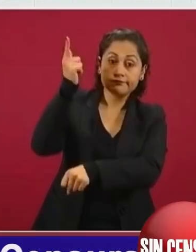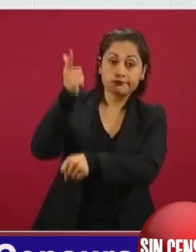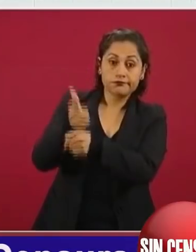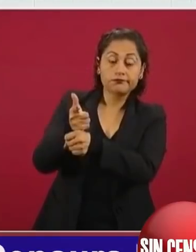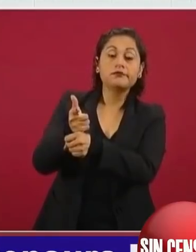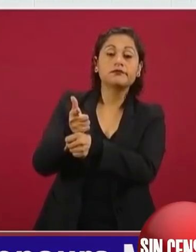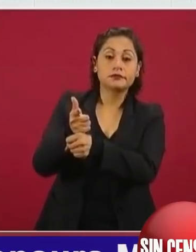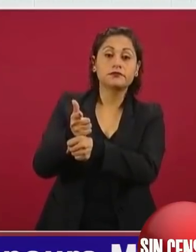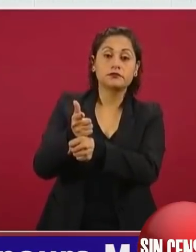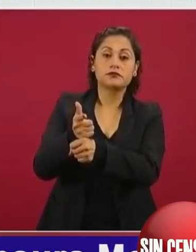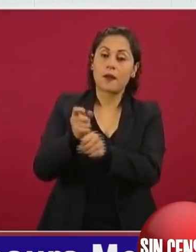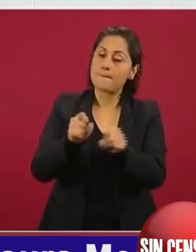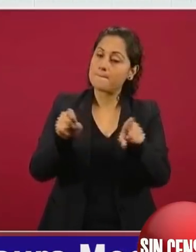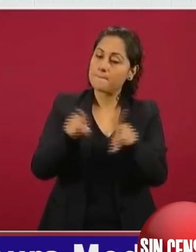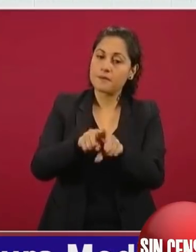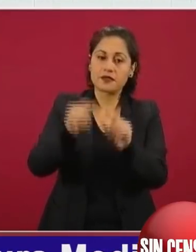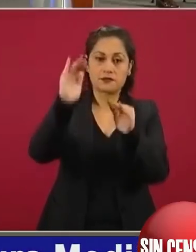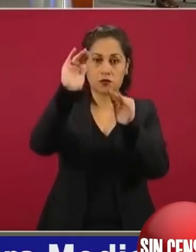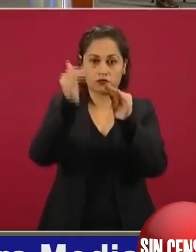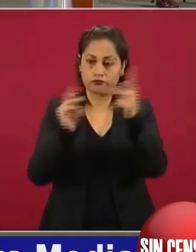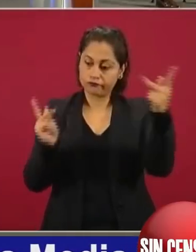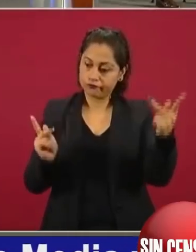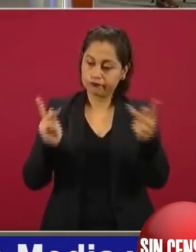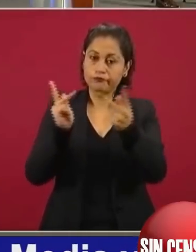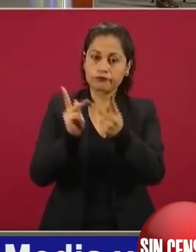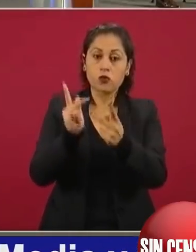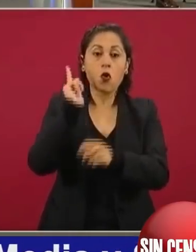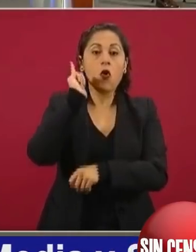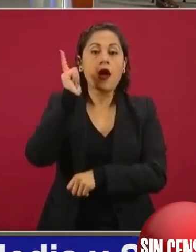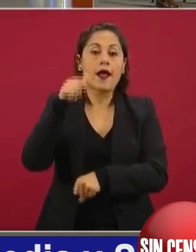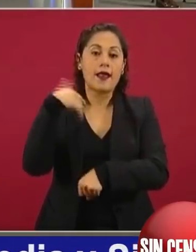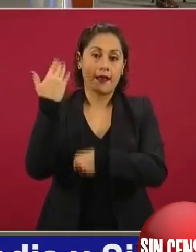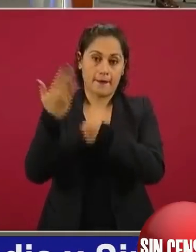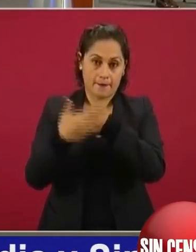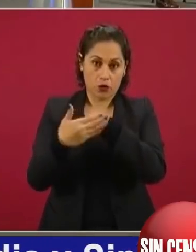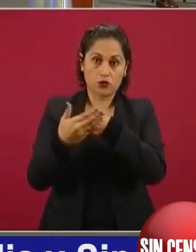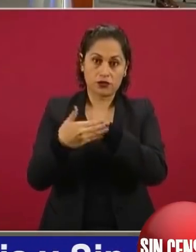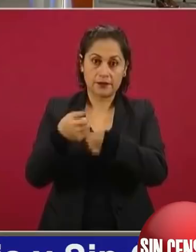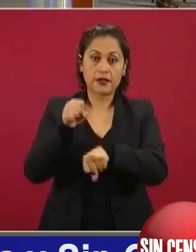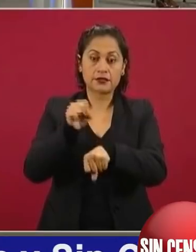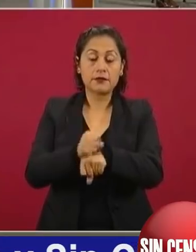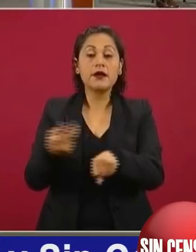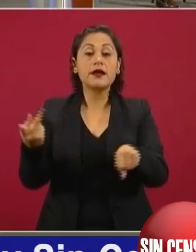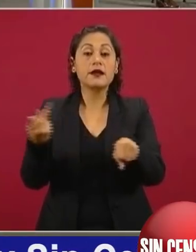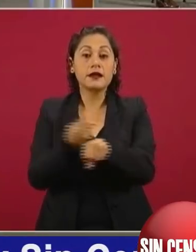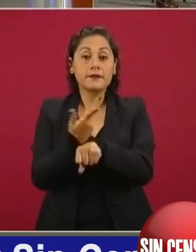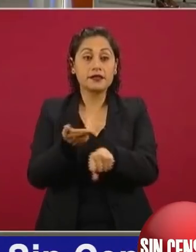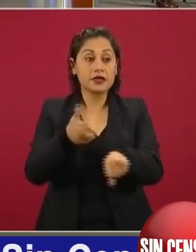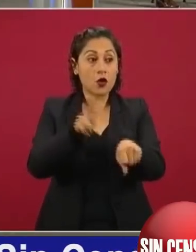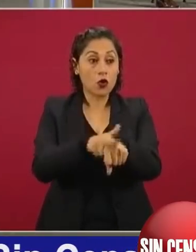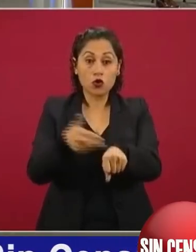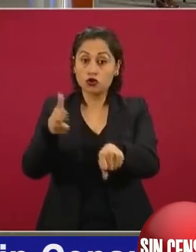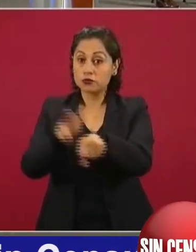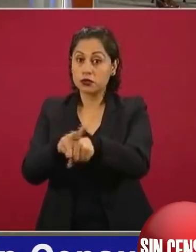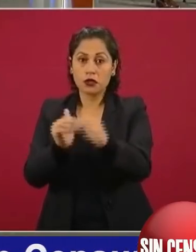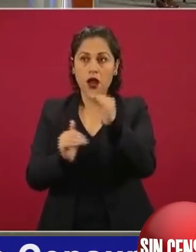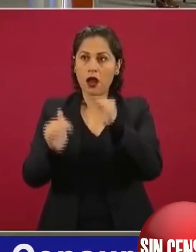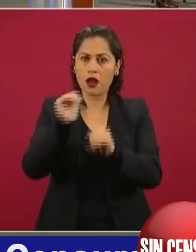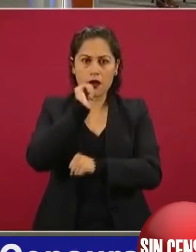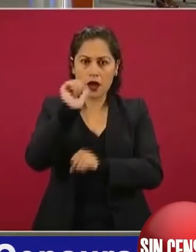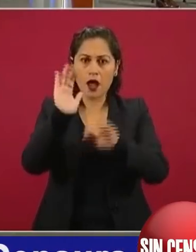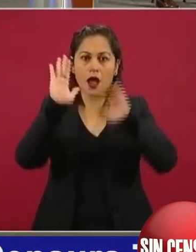mismo repunte reciente. Ojalá que la siguiente, al ver que las hospitalizaciones no se están incrementando de manera